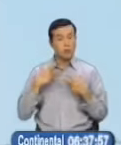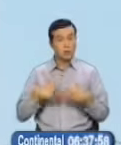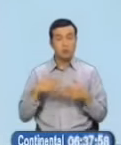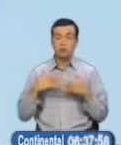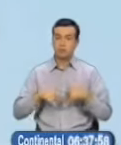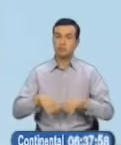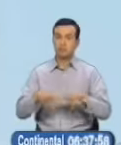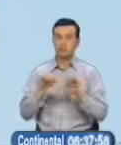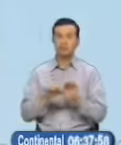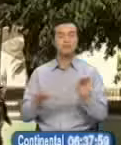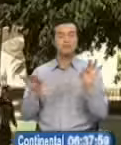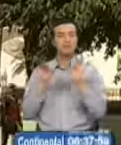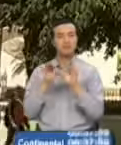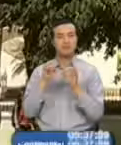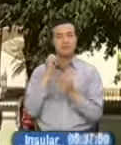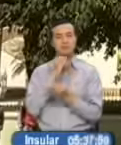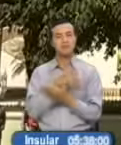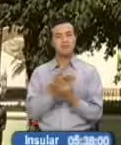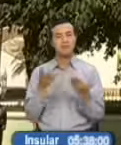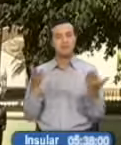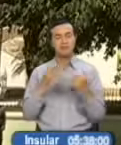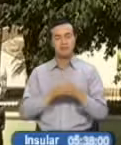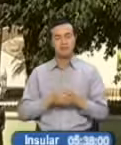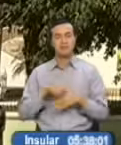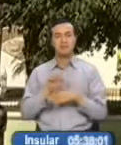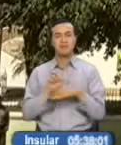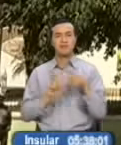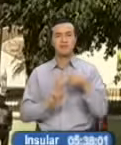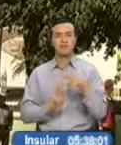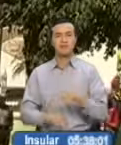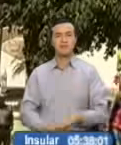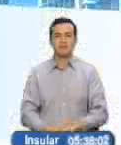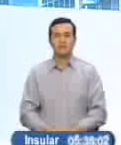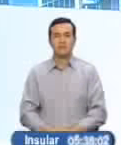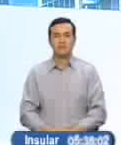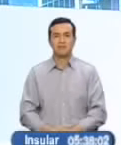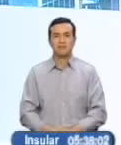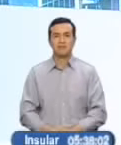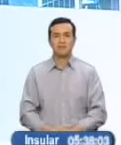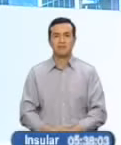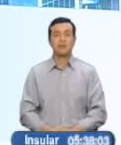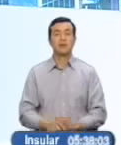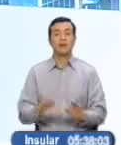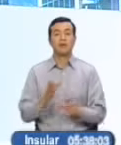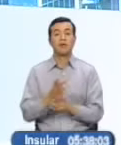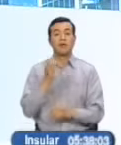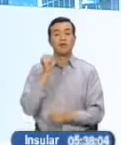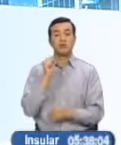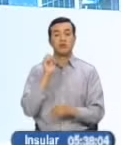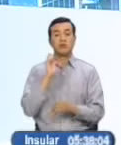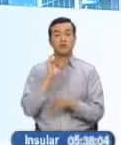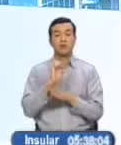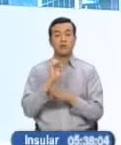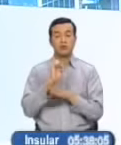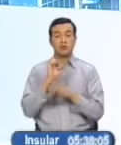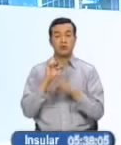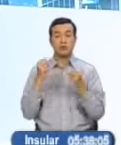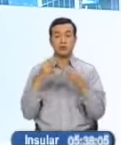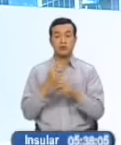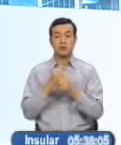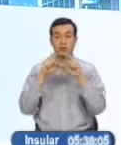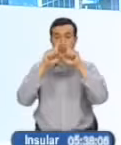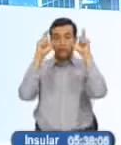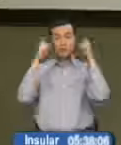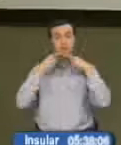necesario. Con imágenes de Mario Crespo, César Eduarte, Ecuador TV. Y la Federación Ecuatoriana de Empresas de Seguros del país informó